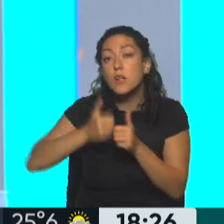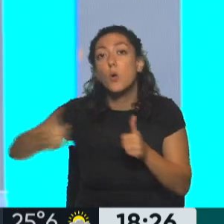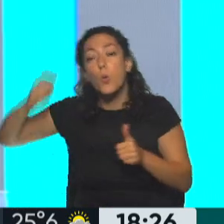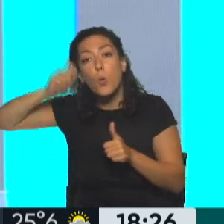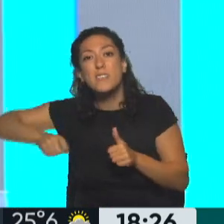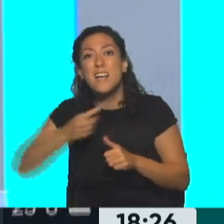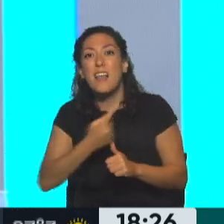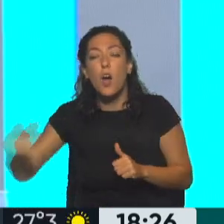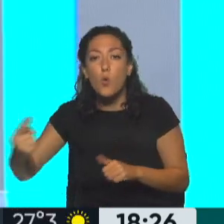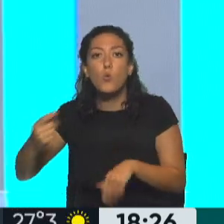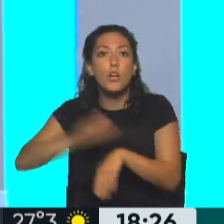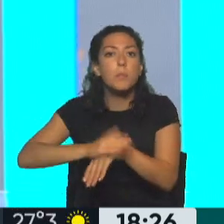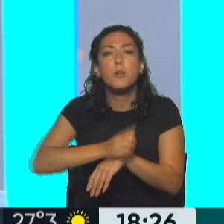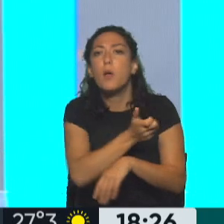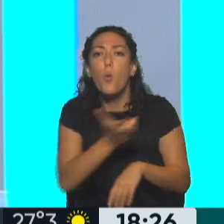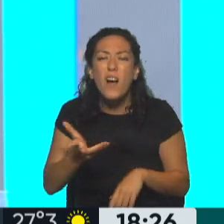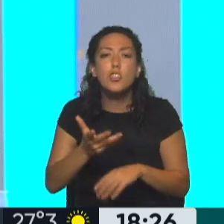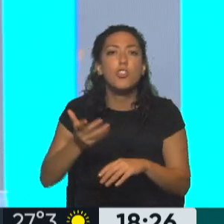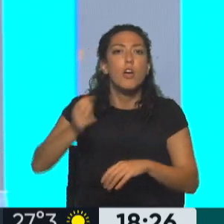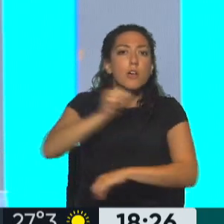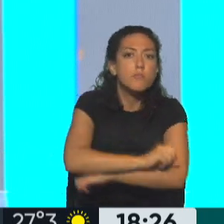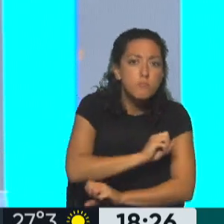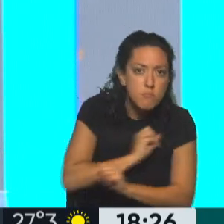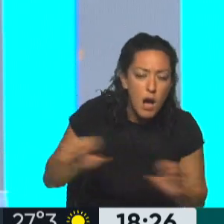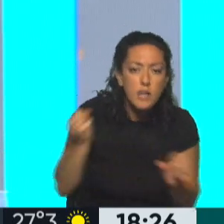medió o no el mal desempeño. Si eso ocurre, habrá